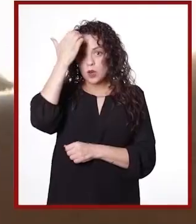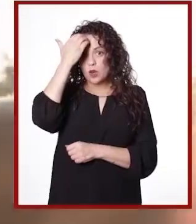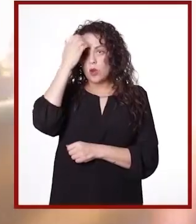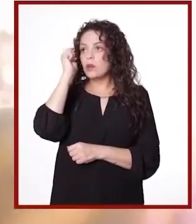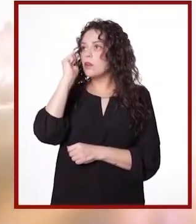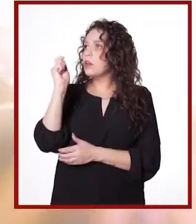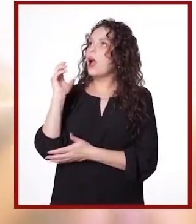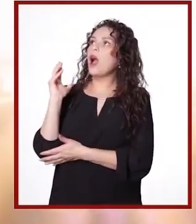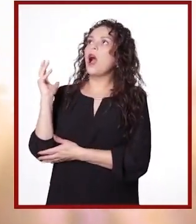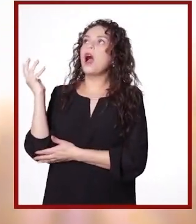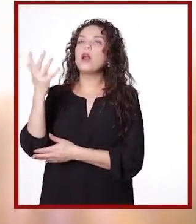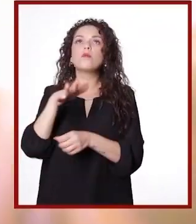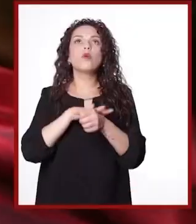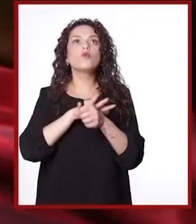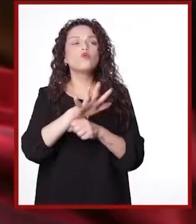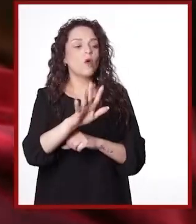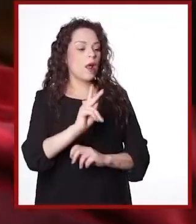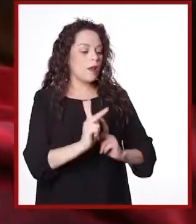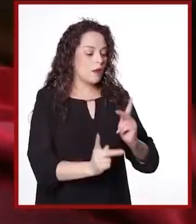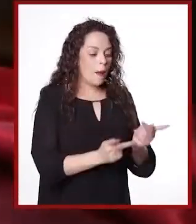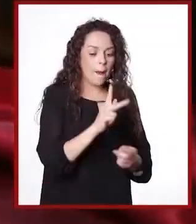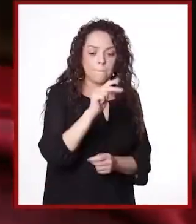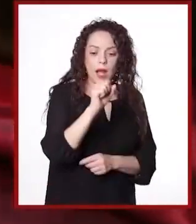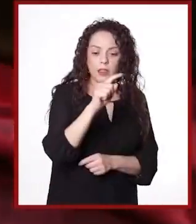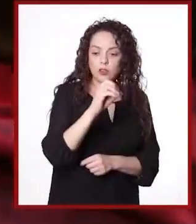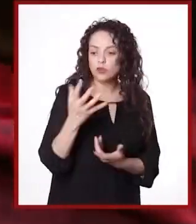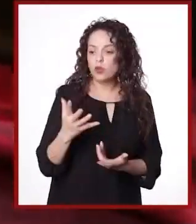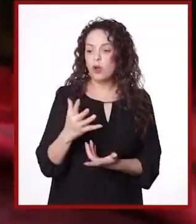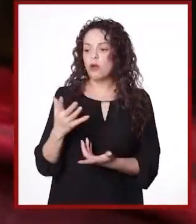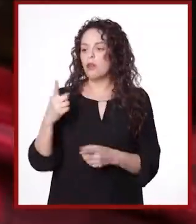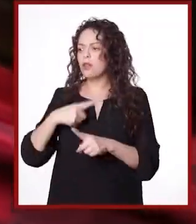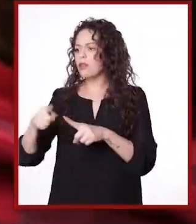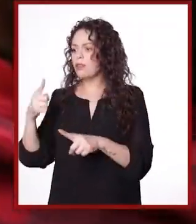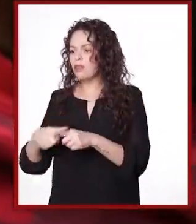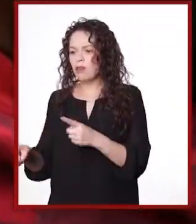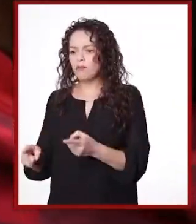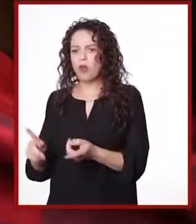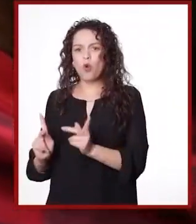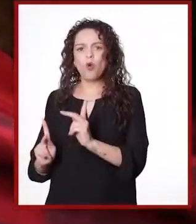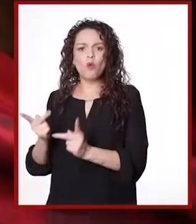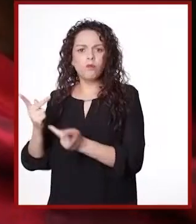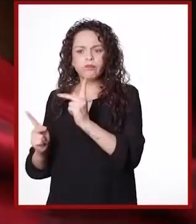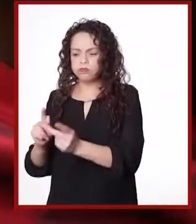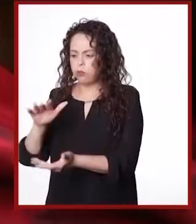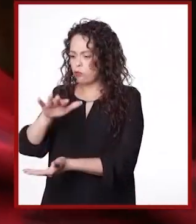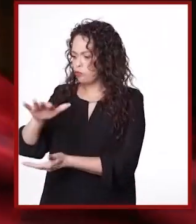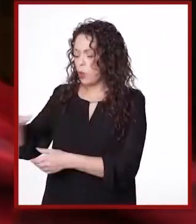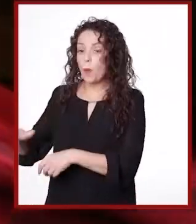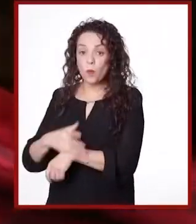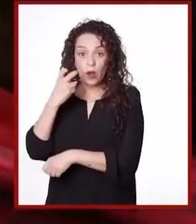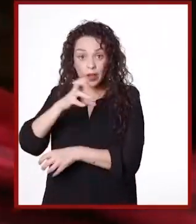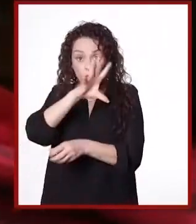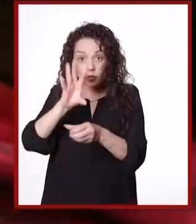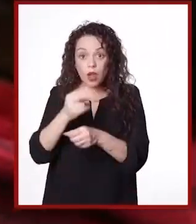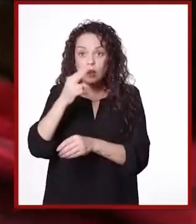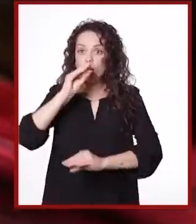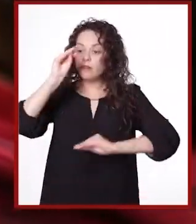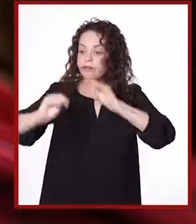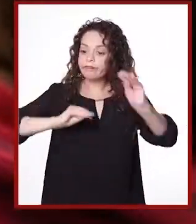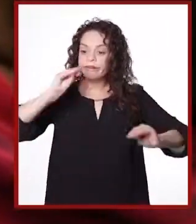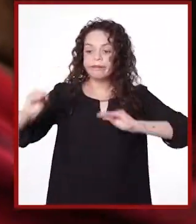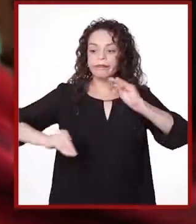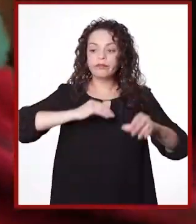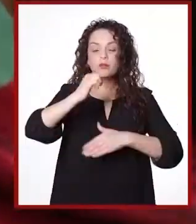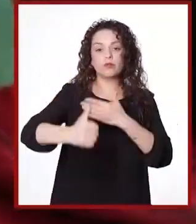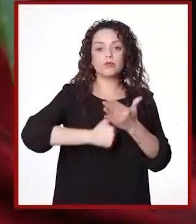sus árboles, cuáles son sus pastos, cuáles son sus arbustos, porque eso es lo que va a tener que incorporarse en las ciudades. Y ya ustedes después